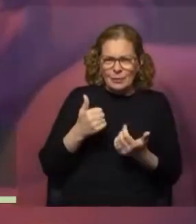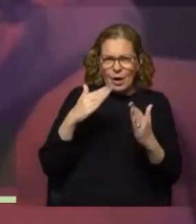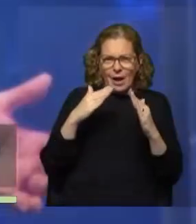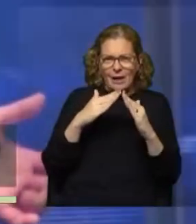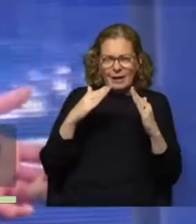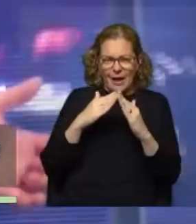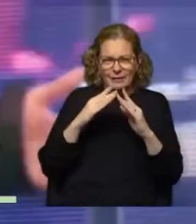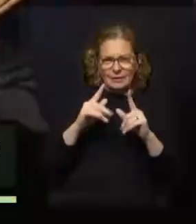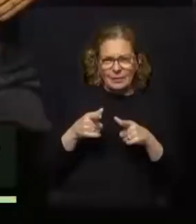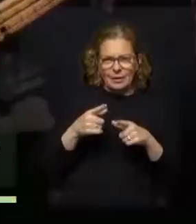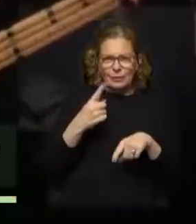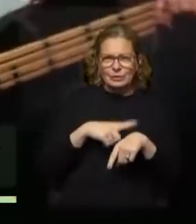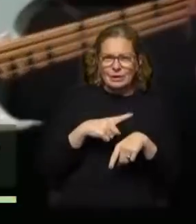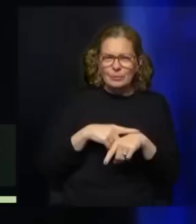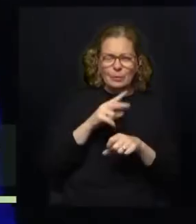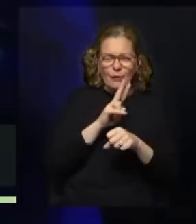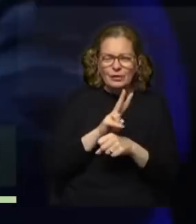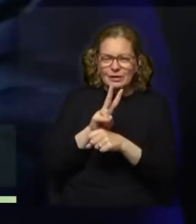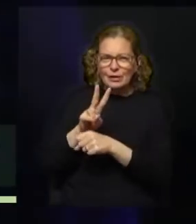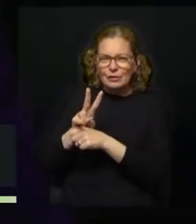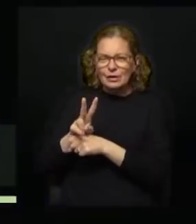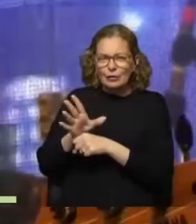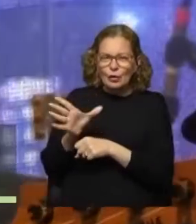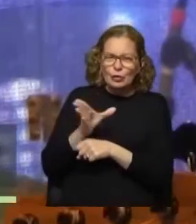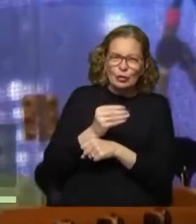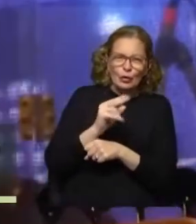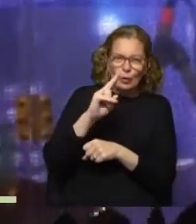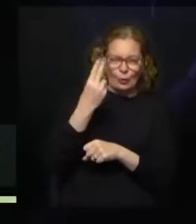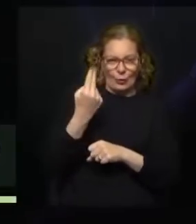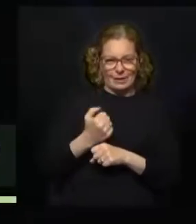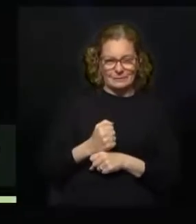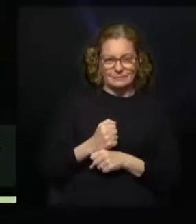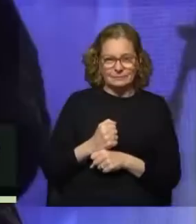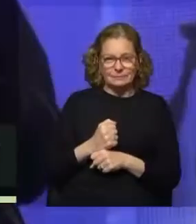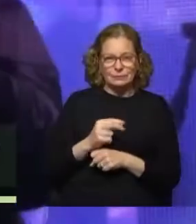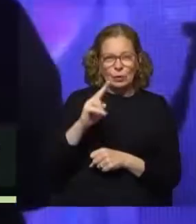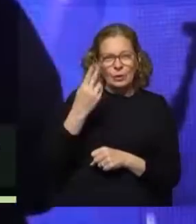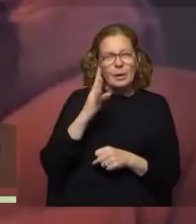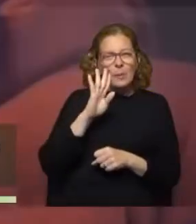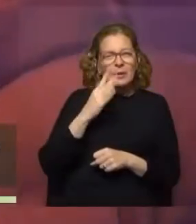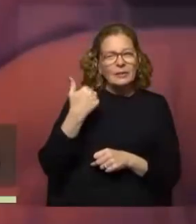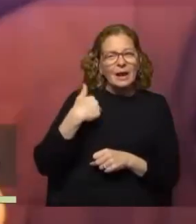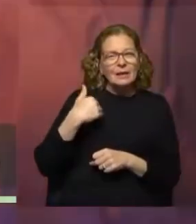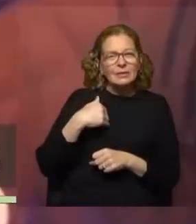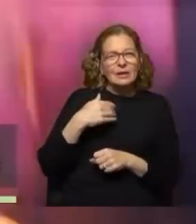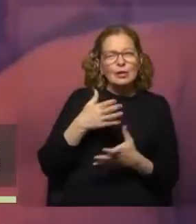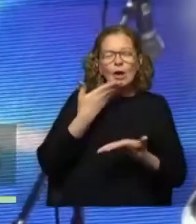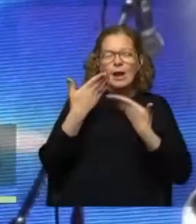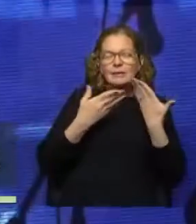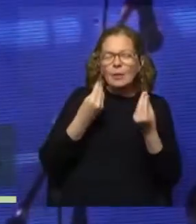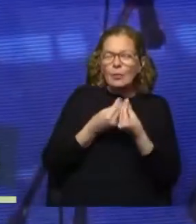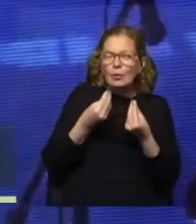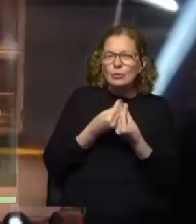y hace un tiempo que estamos recorriendo toda toda parte Uruguay el público uruguayo es muy parecido a la argentino viste canta mucho